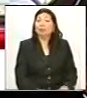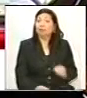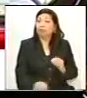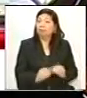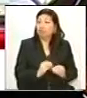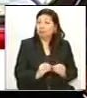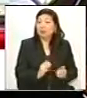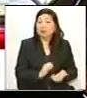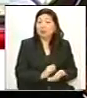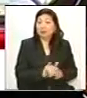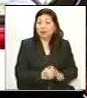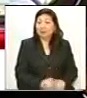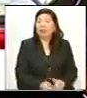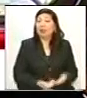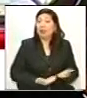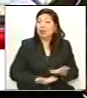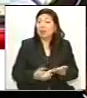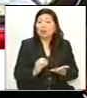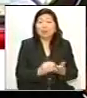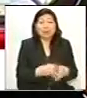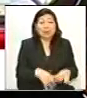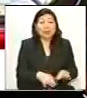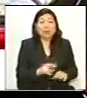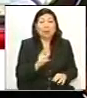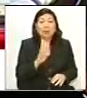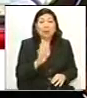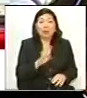y reconstrucción, que es el negocio fundamental, son